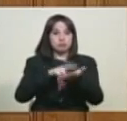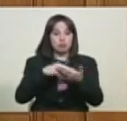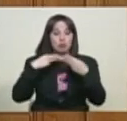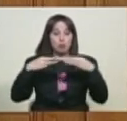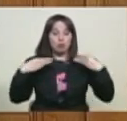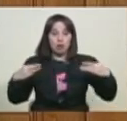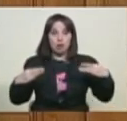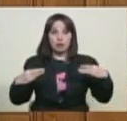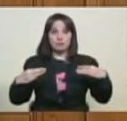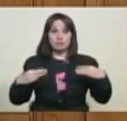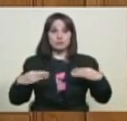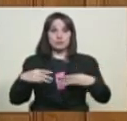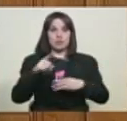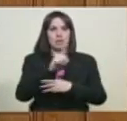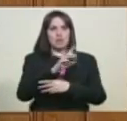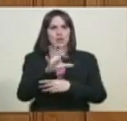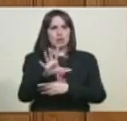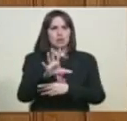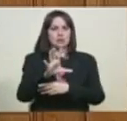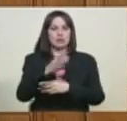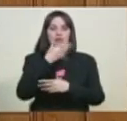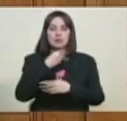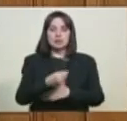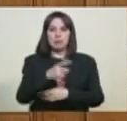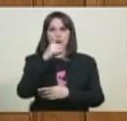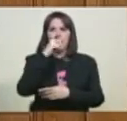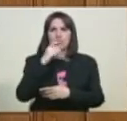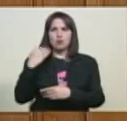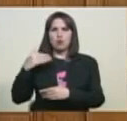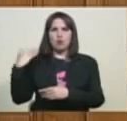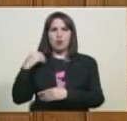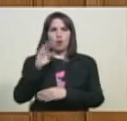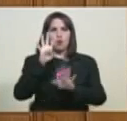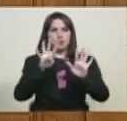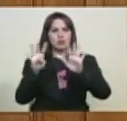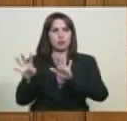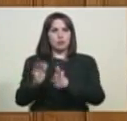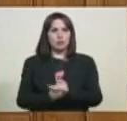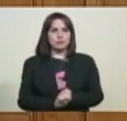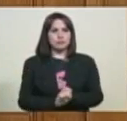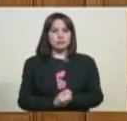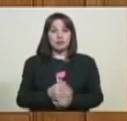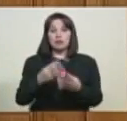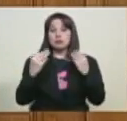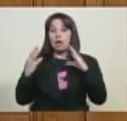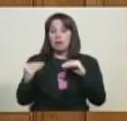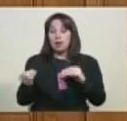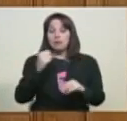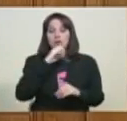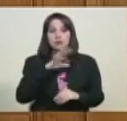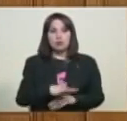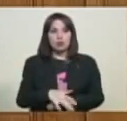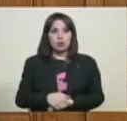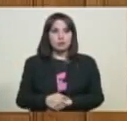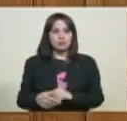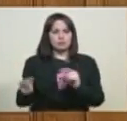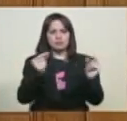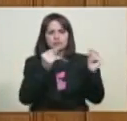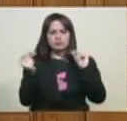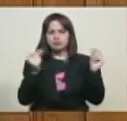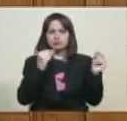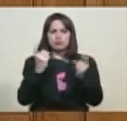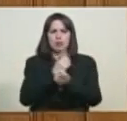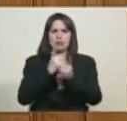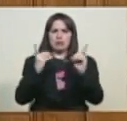popular, 15 de diciembre del año 99. Si hablamos de la historia de la democracia, de la batalla de ideas,